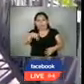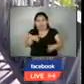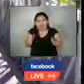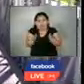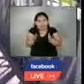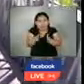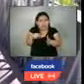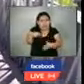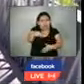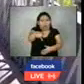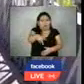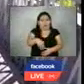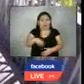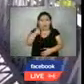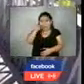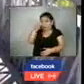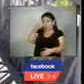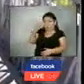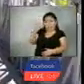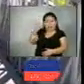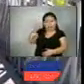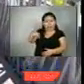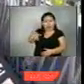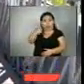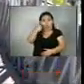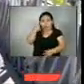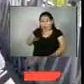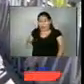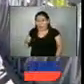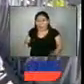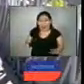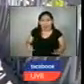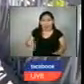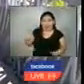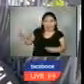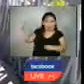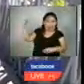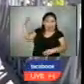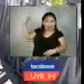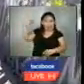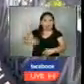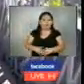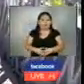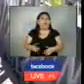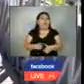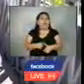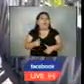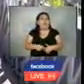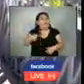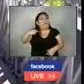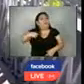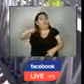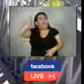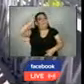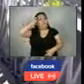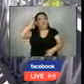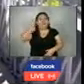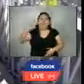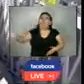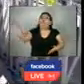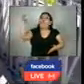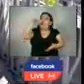vamos viendo. Queda bien reducido. Y si uno toca las cosas, lo maltrata. Entonces para mí sería bueno que